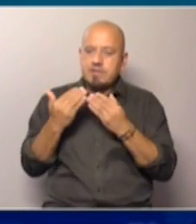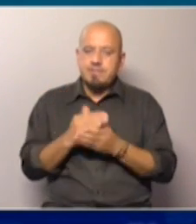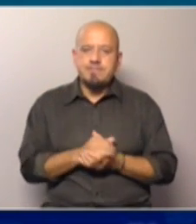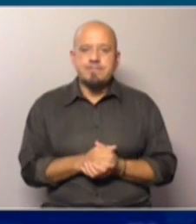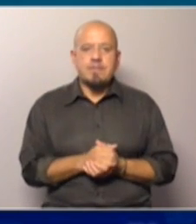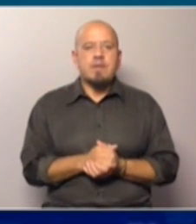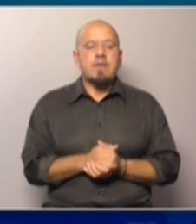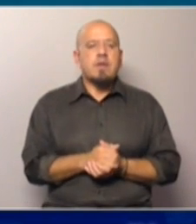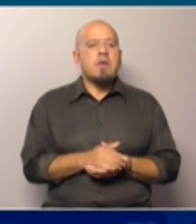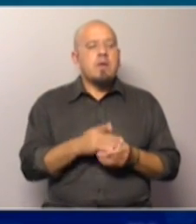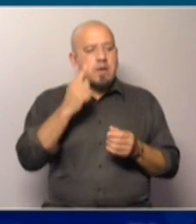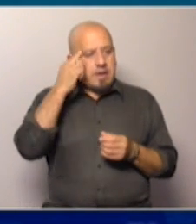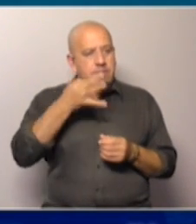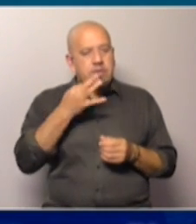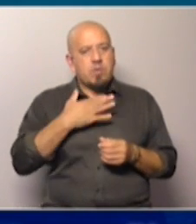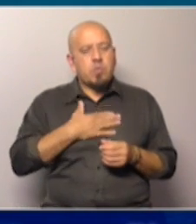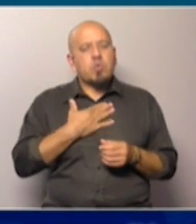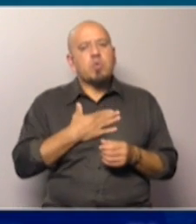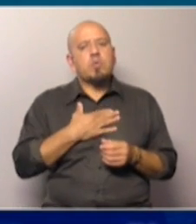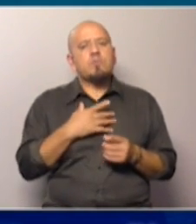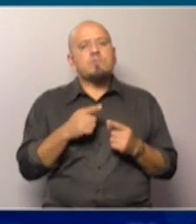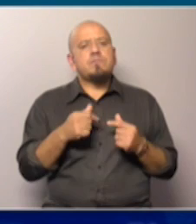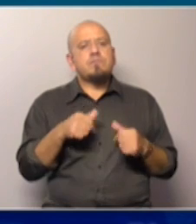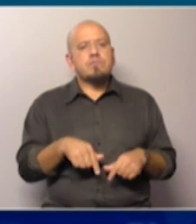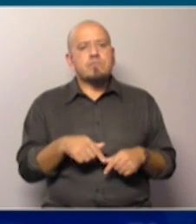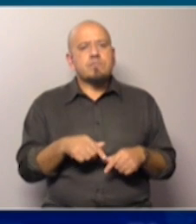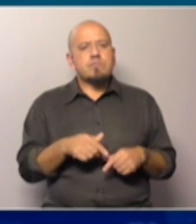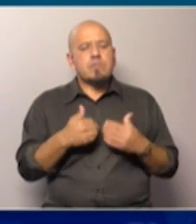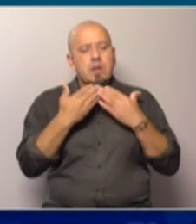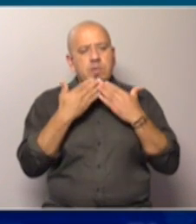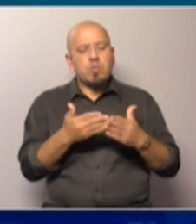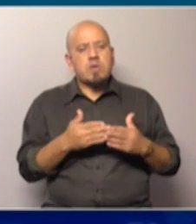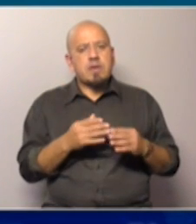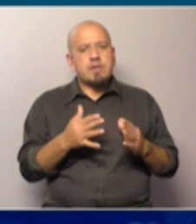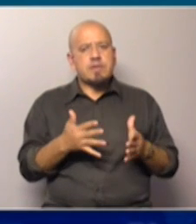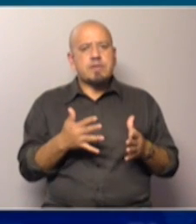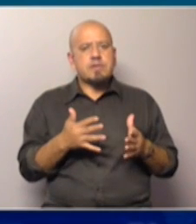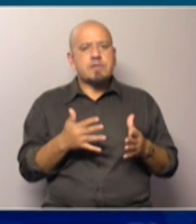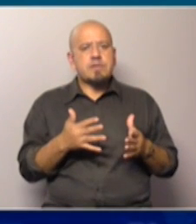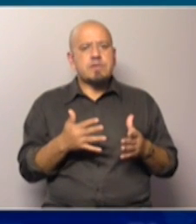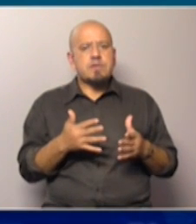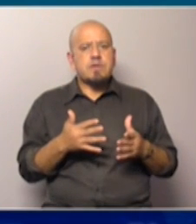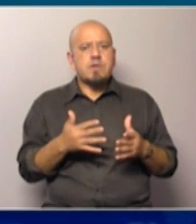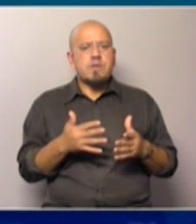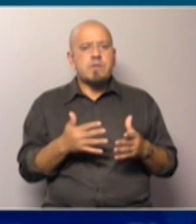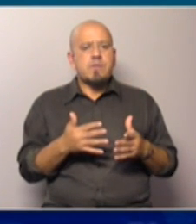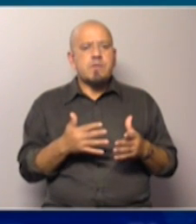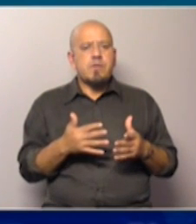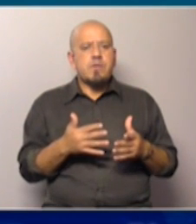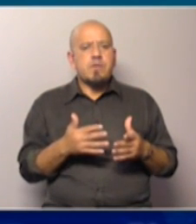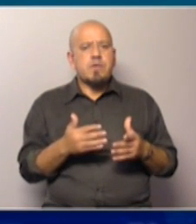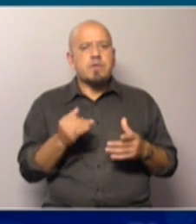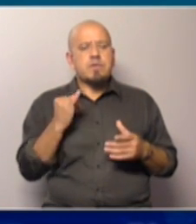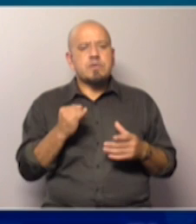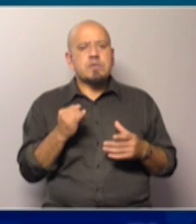invitarme. Bien, realmente el gusto es nuestro. Nos surge la pregunta de qué tan legítimo